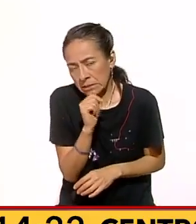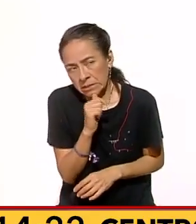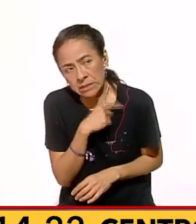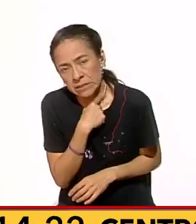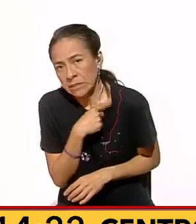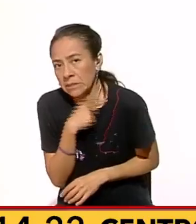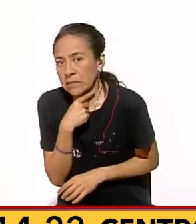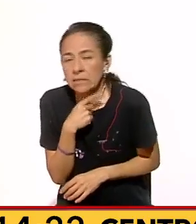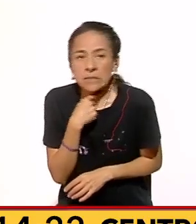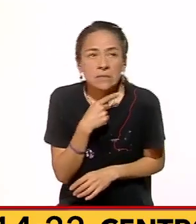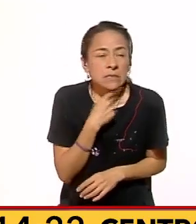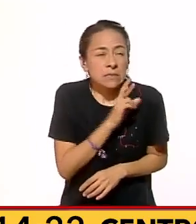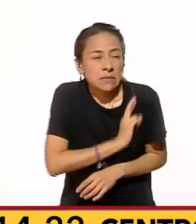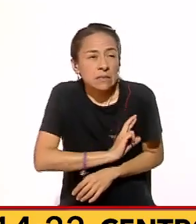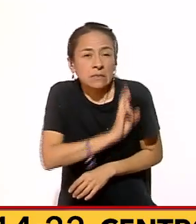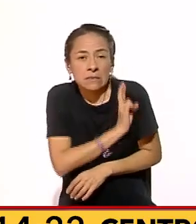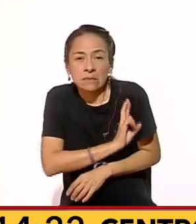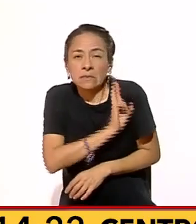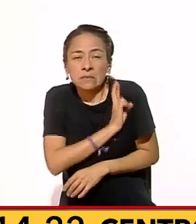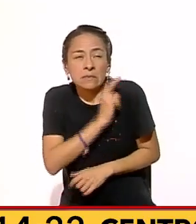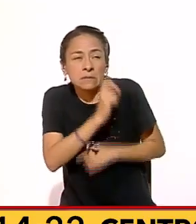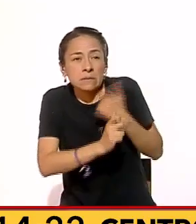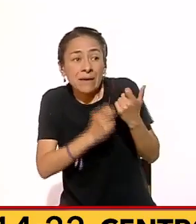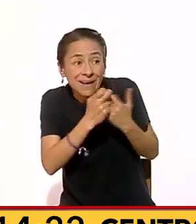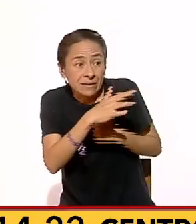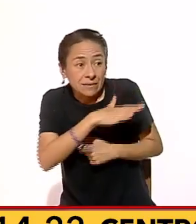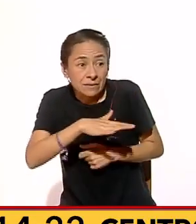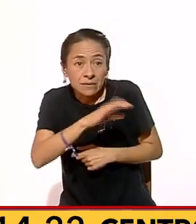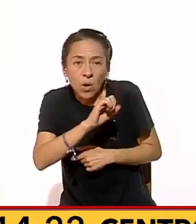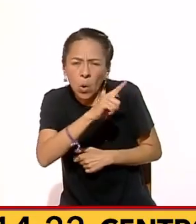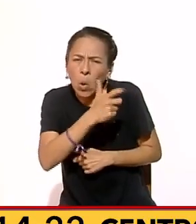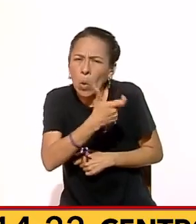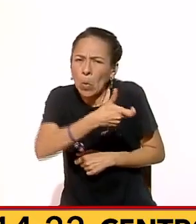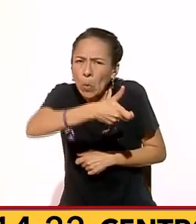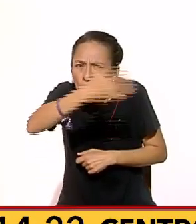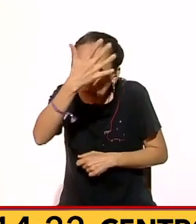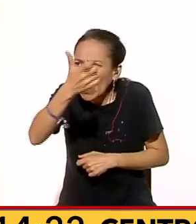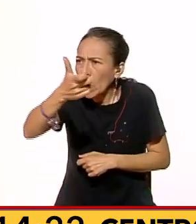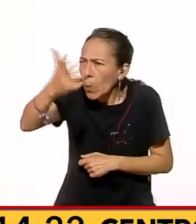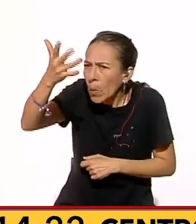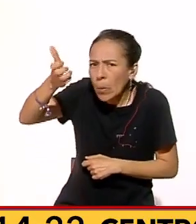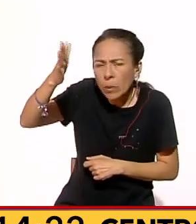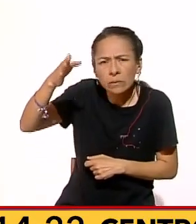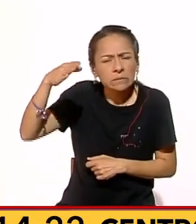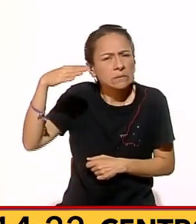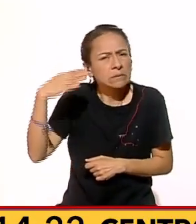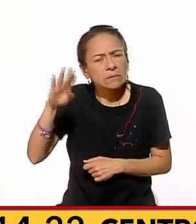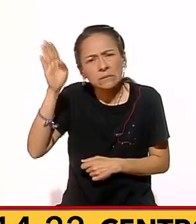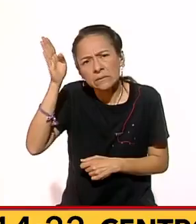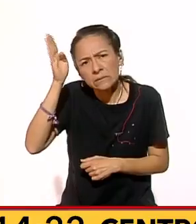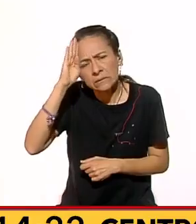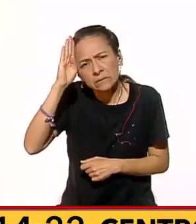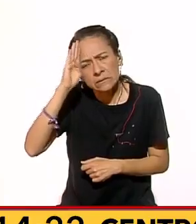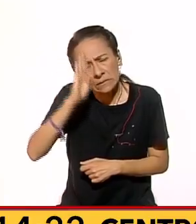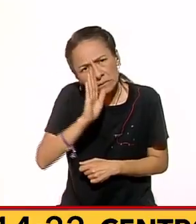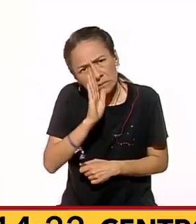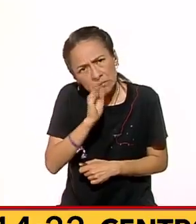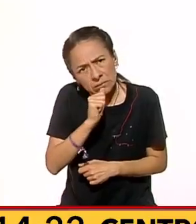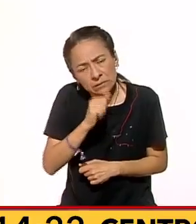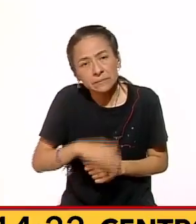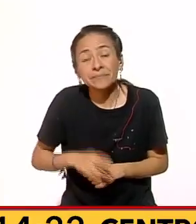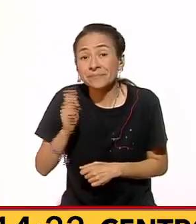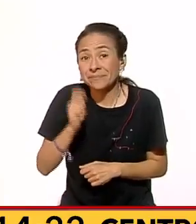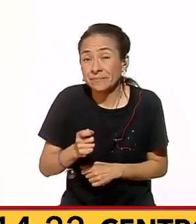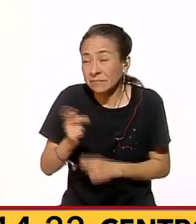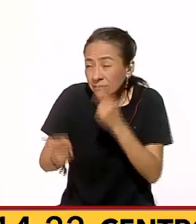se han alcanzado en estas pues colonias de alta plusvalía. El censo de